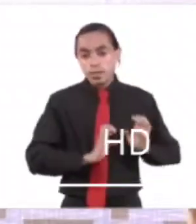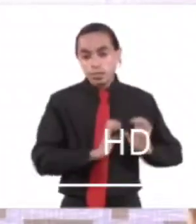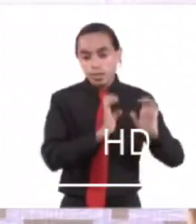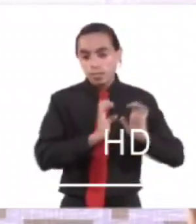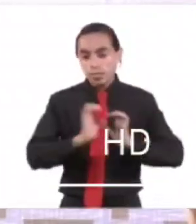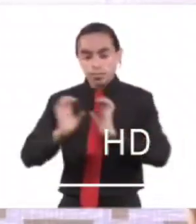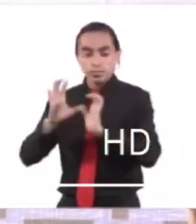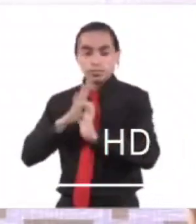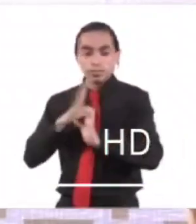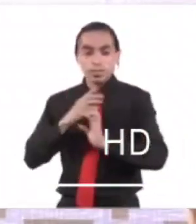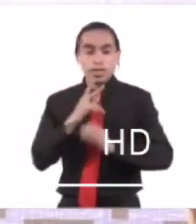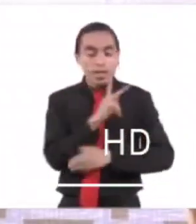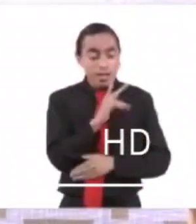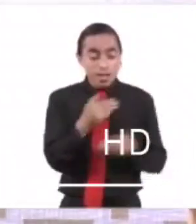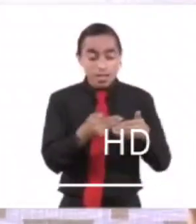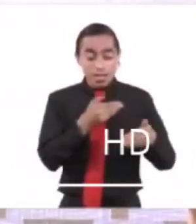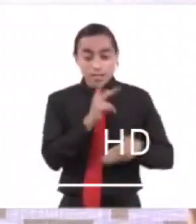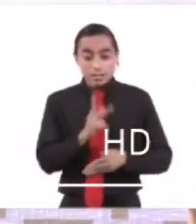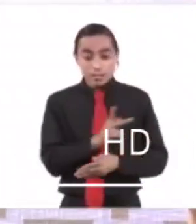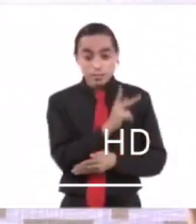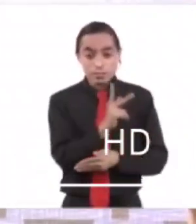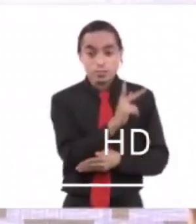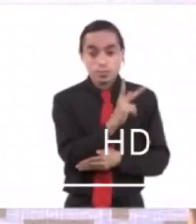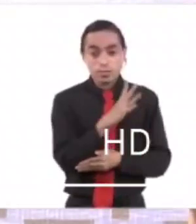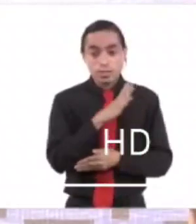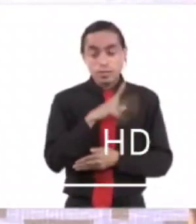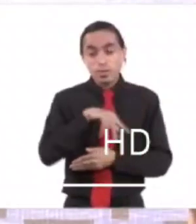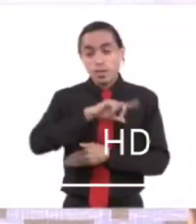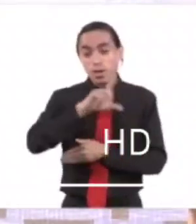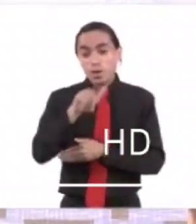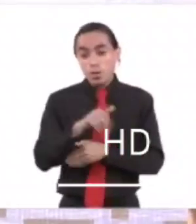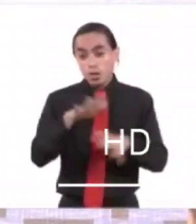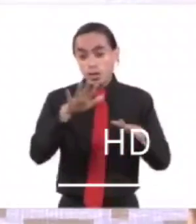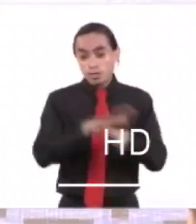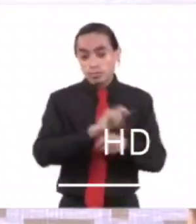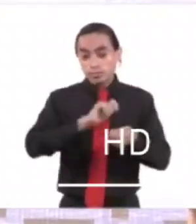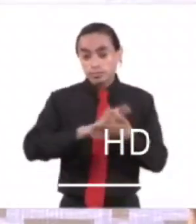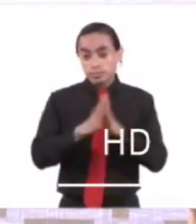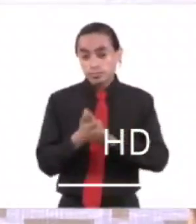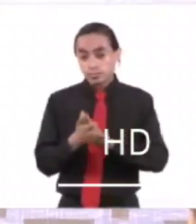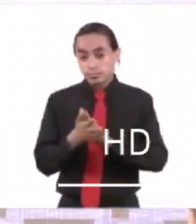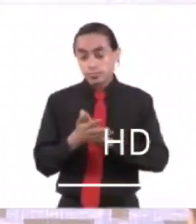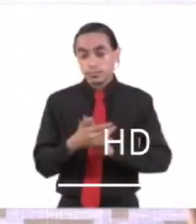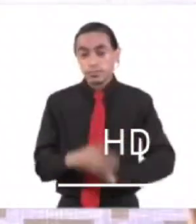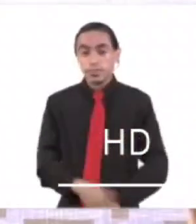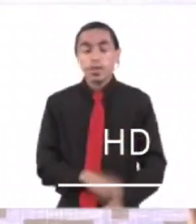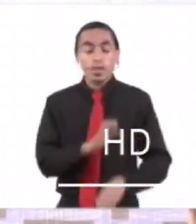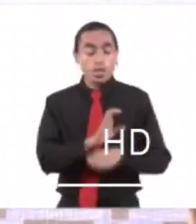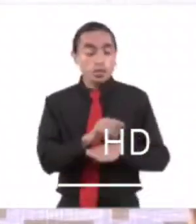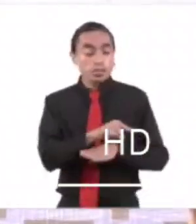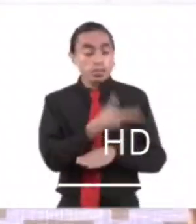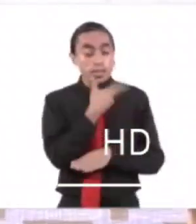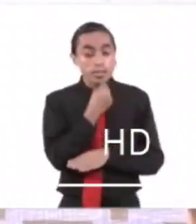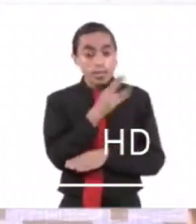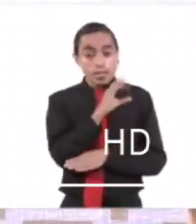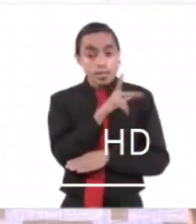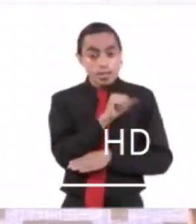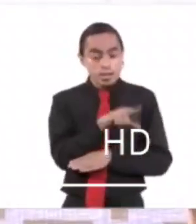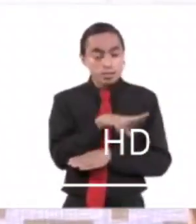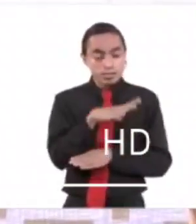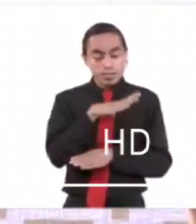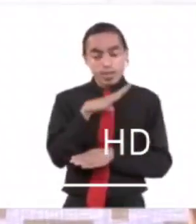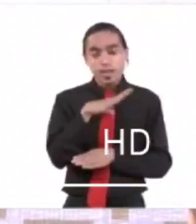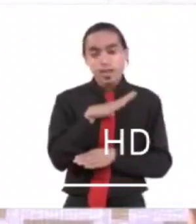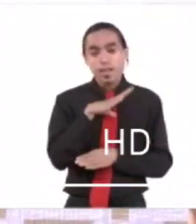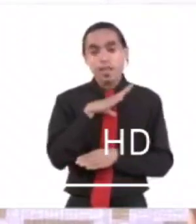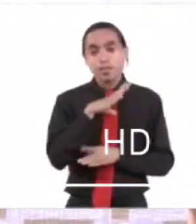que tenían identidad antigua y además una cultura propia. Entonces, Carlos vivía en el límite de la tradición